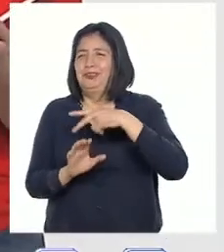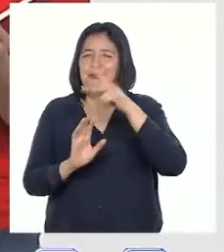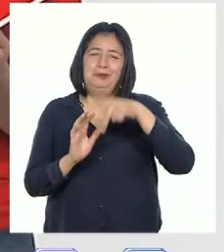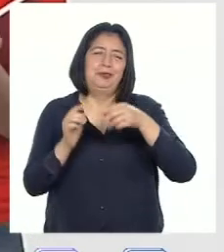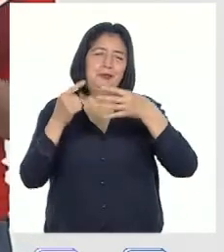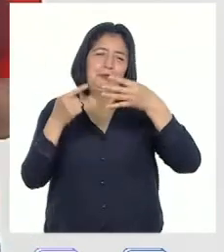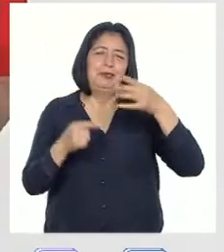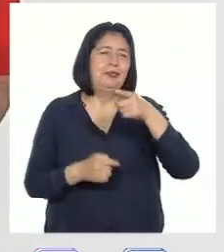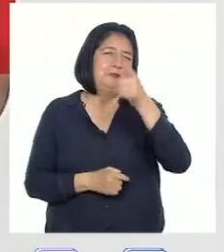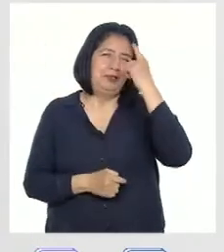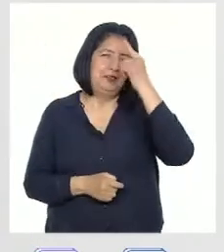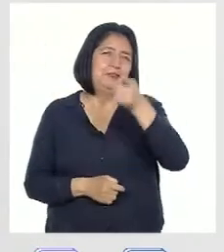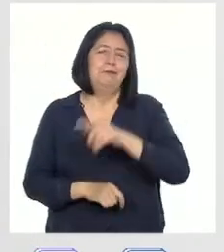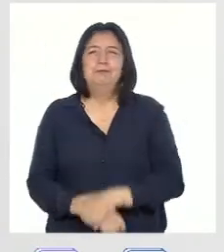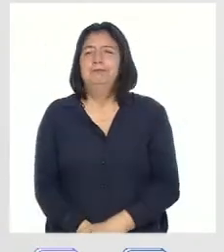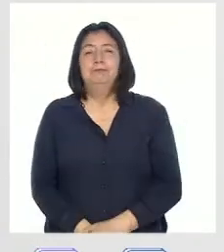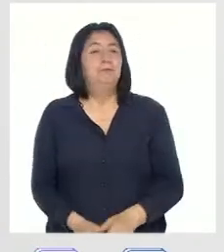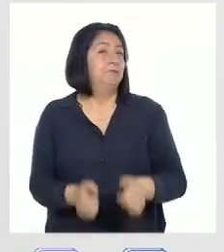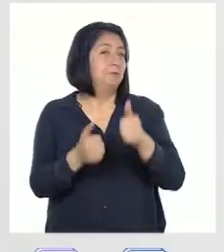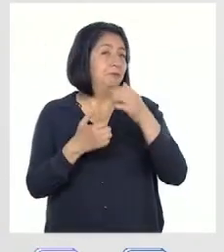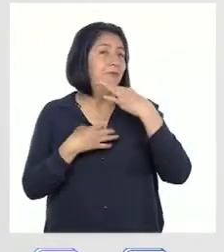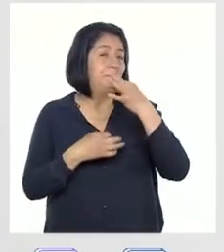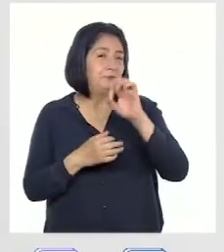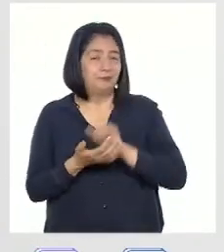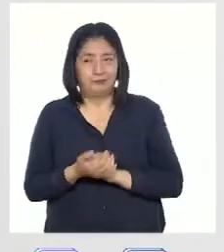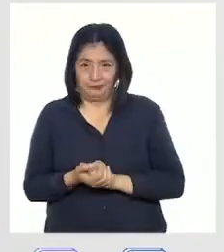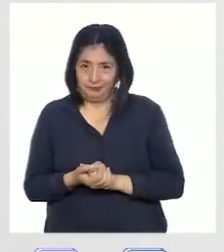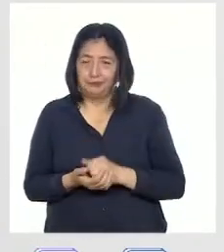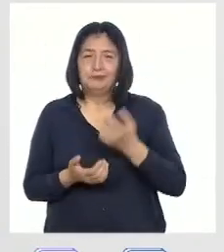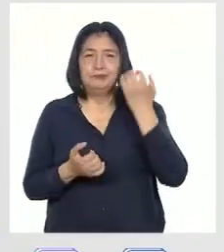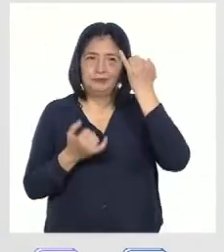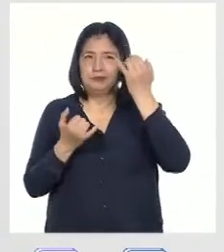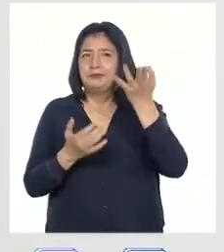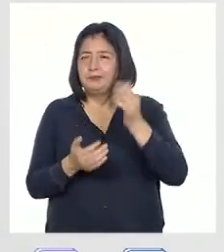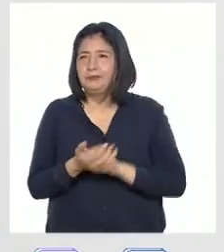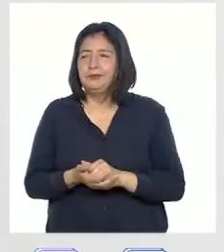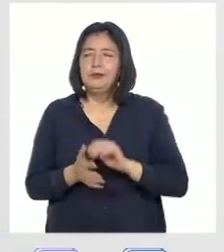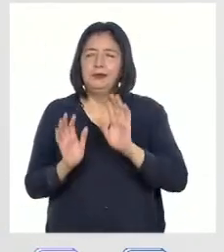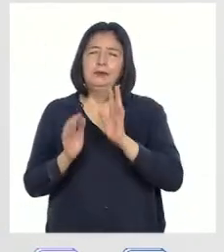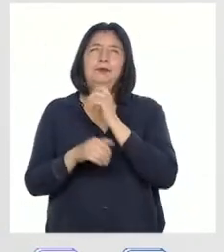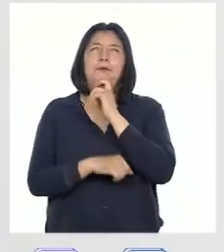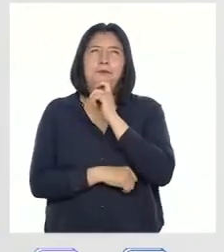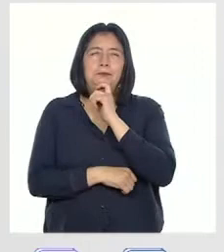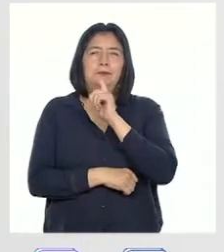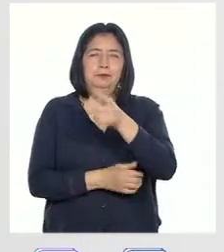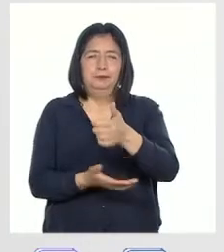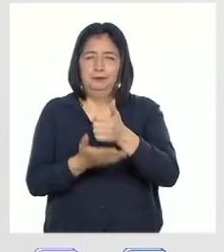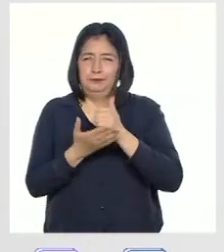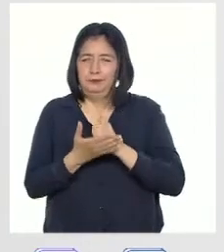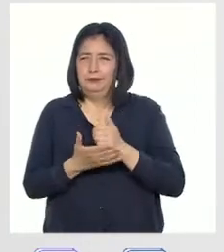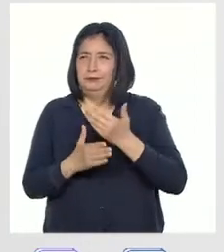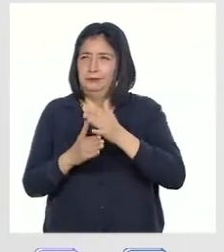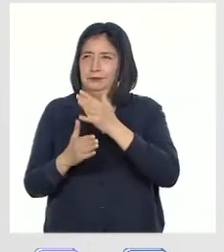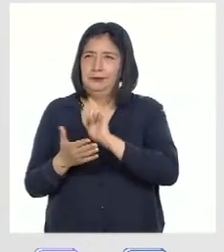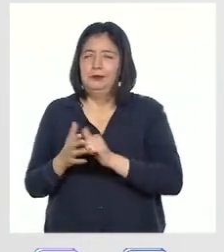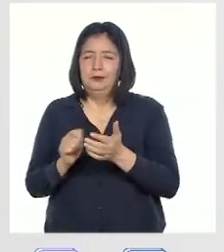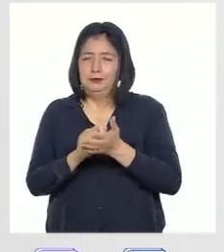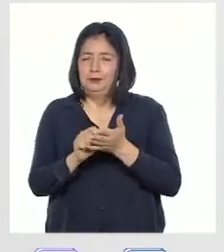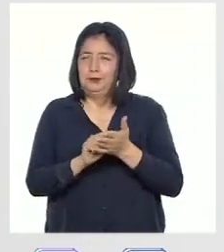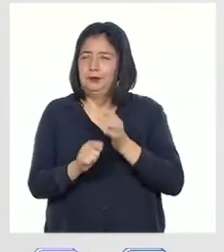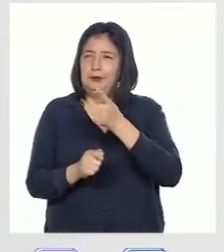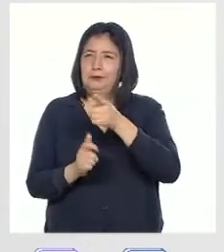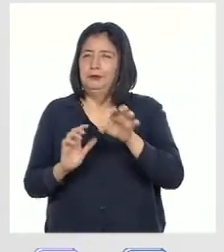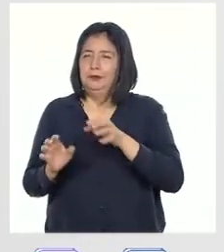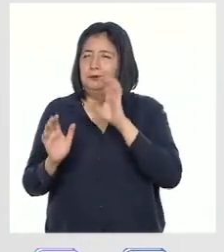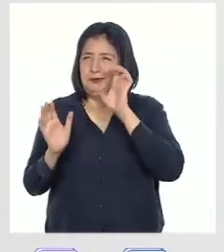etc. ¿Qué les parece? Muy interesante propuesta, Patricia. A ver, ¿nos ayudas compartiendo los apuntes que